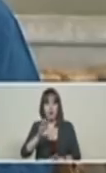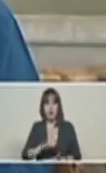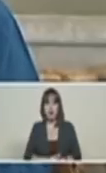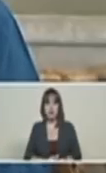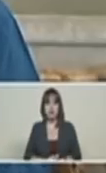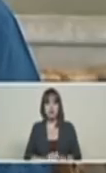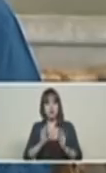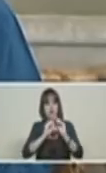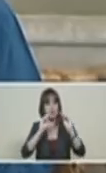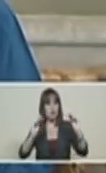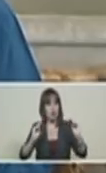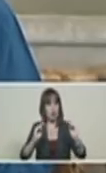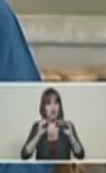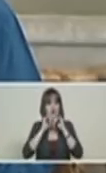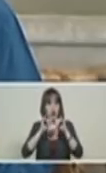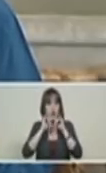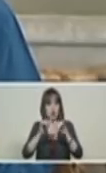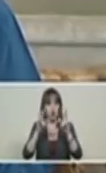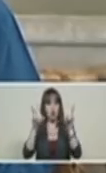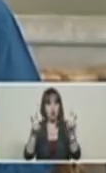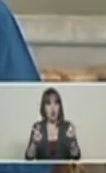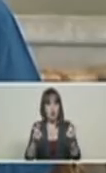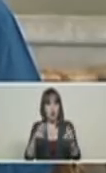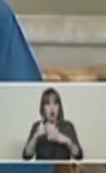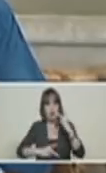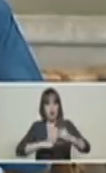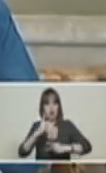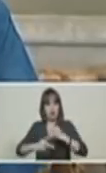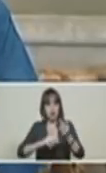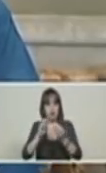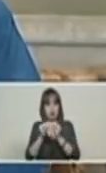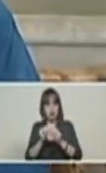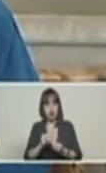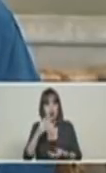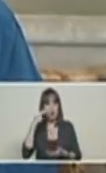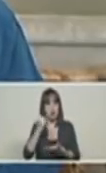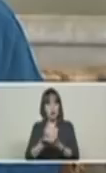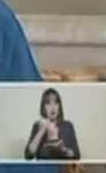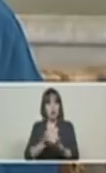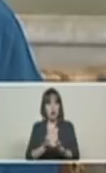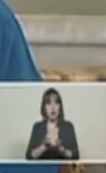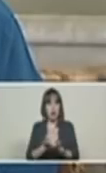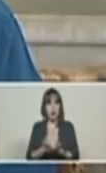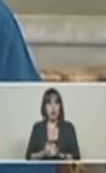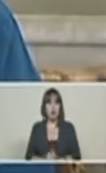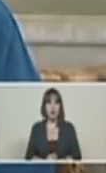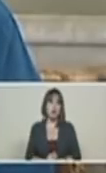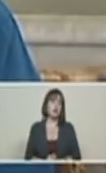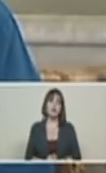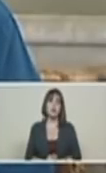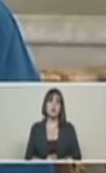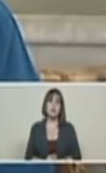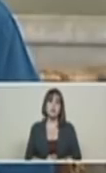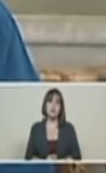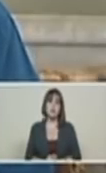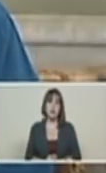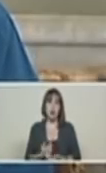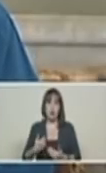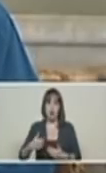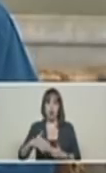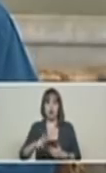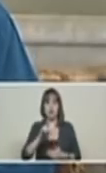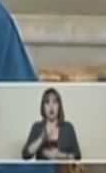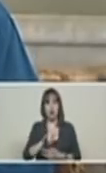Anuncio entonces que en este proceso de instalación prueba, a partir del próximo